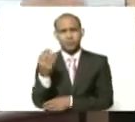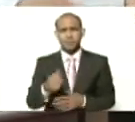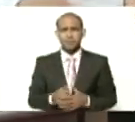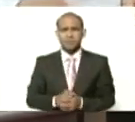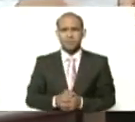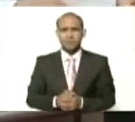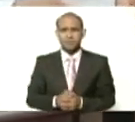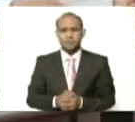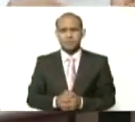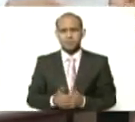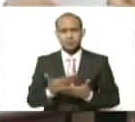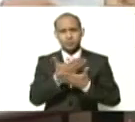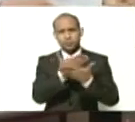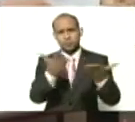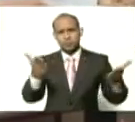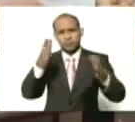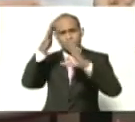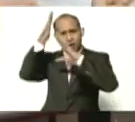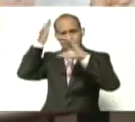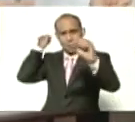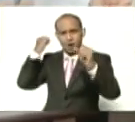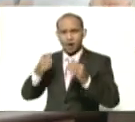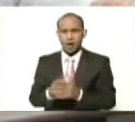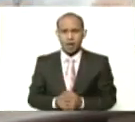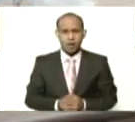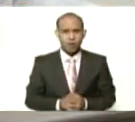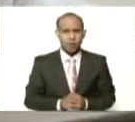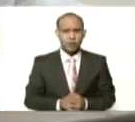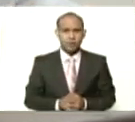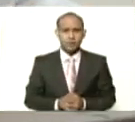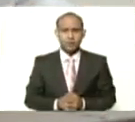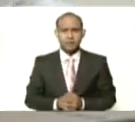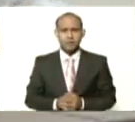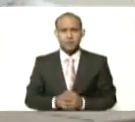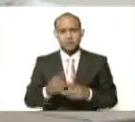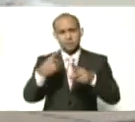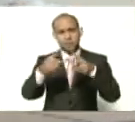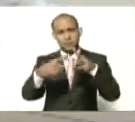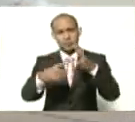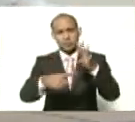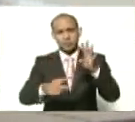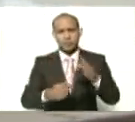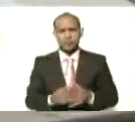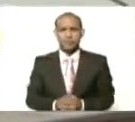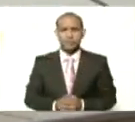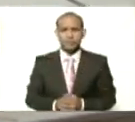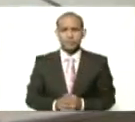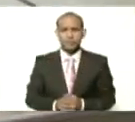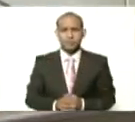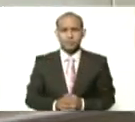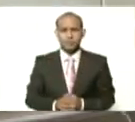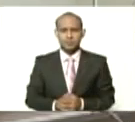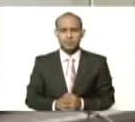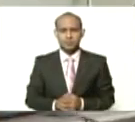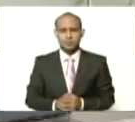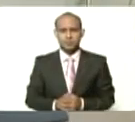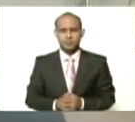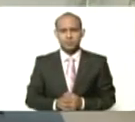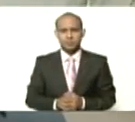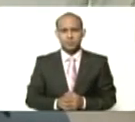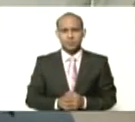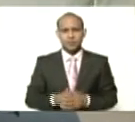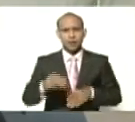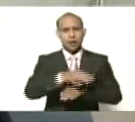Intergubernamental. Estimados embajadores, Adán Chávez Frías y Roberto Rodríguez Marrero, ministros